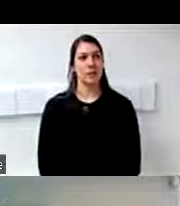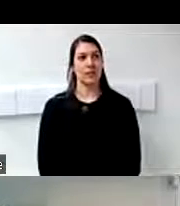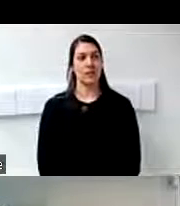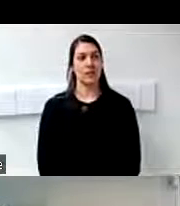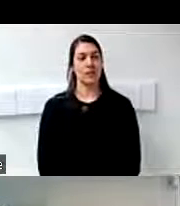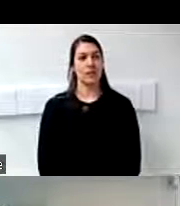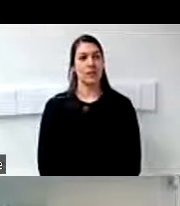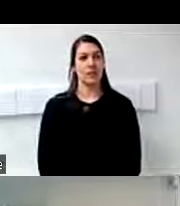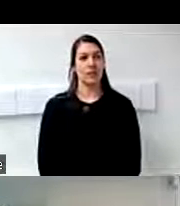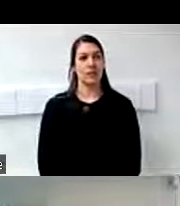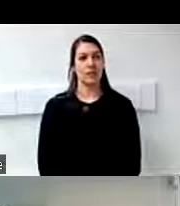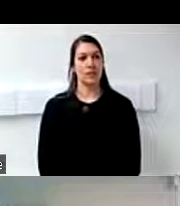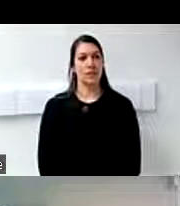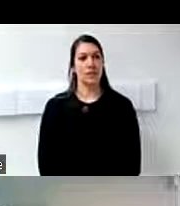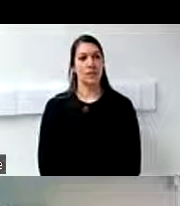Acá.